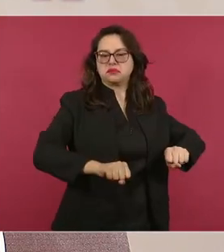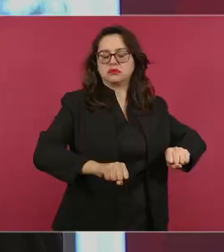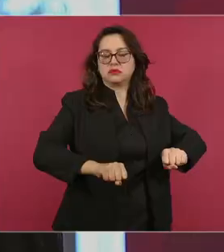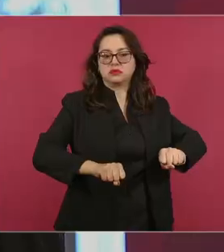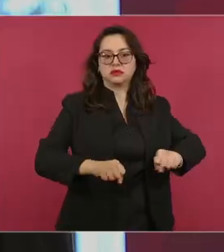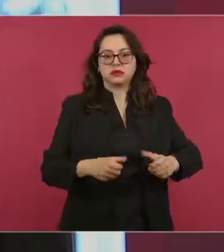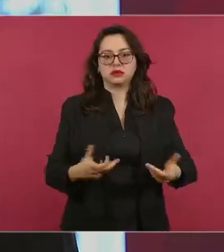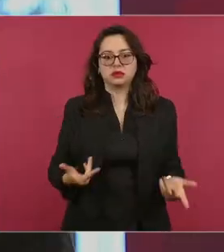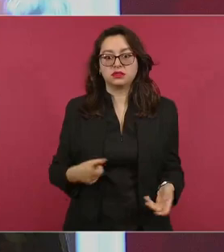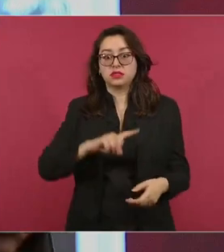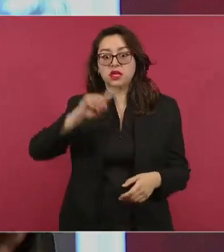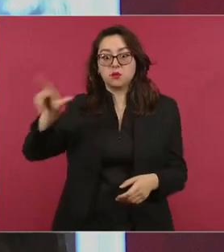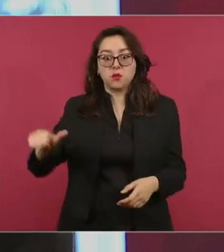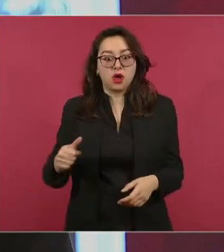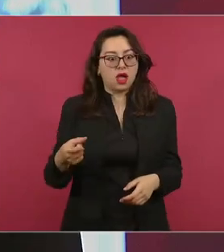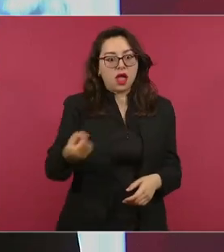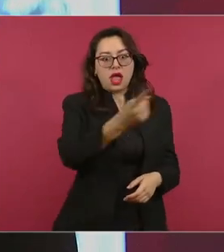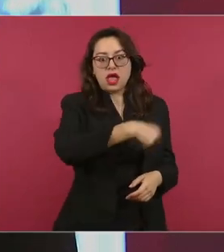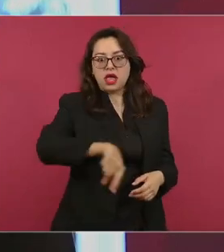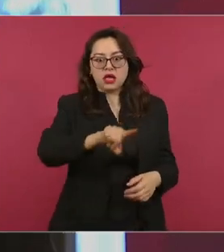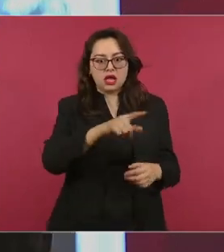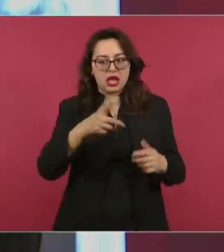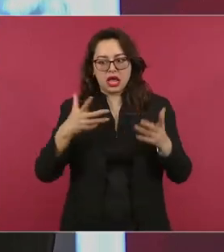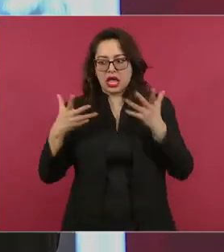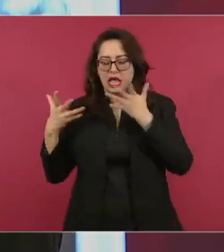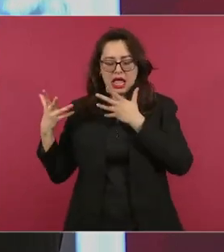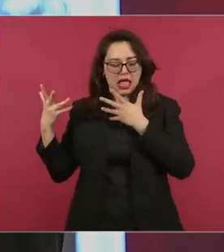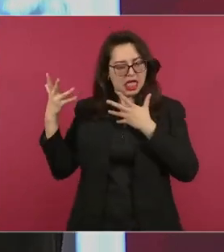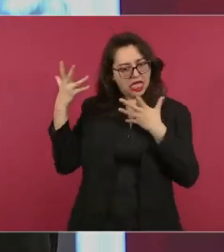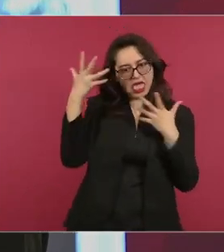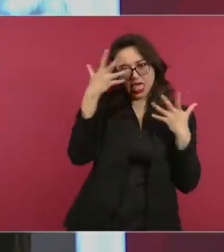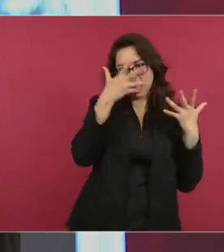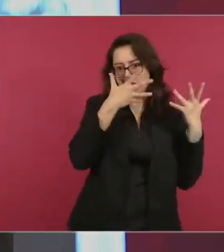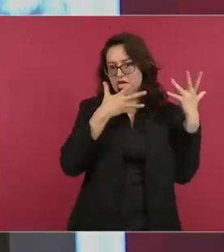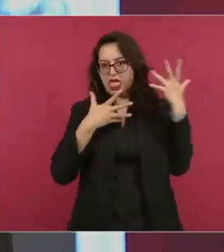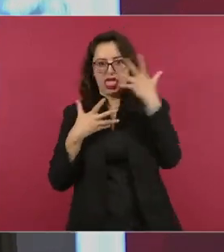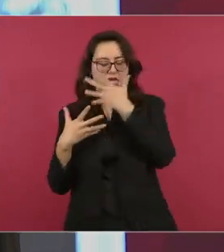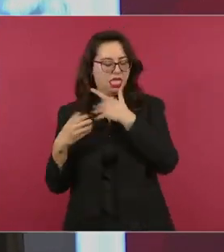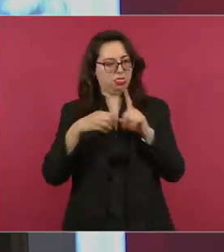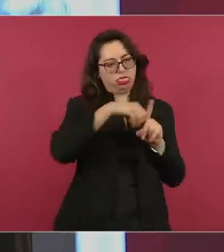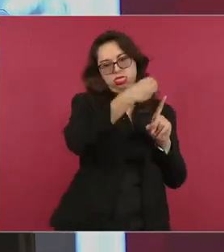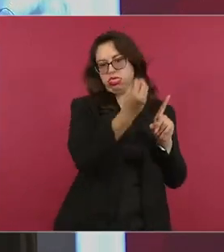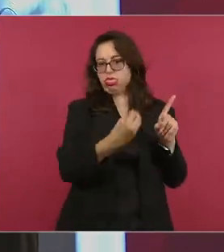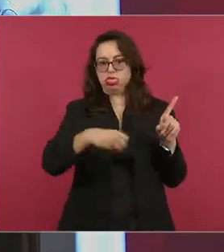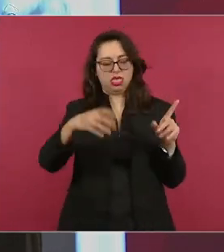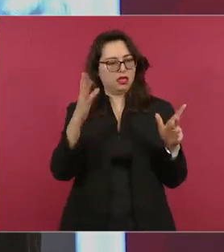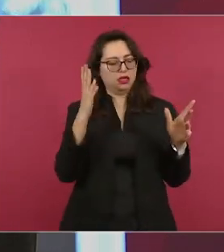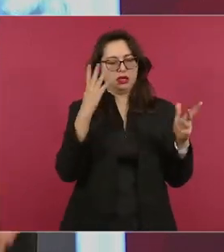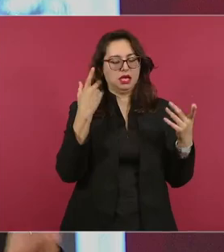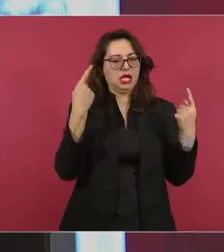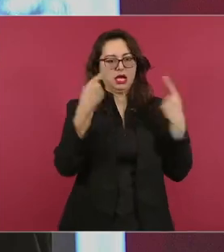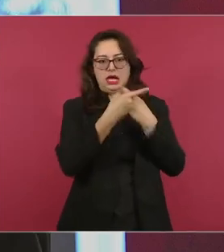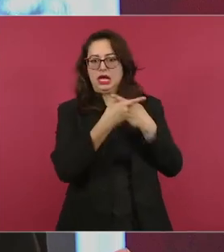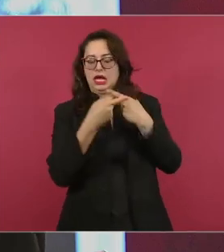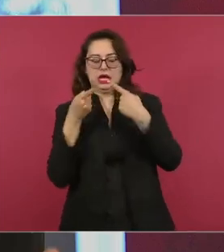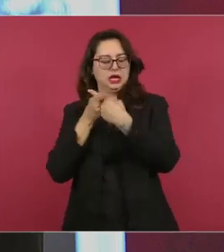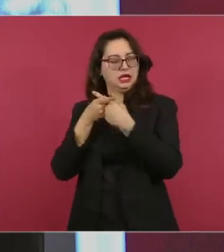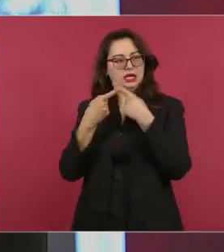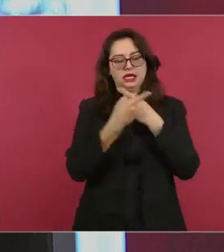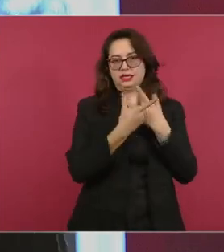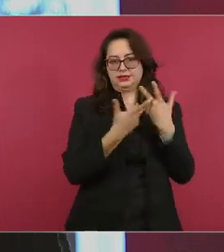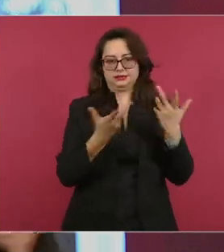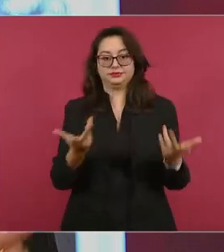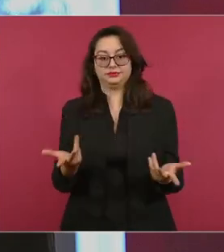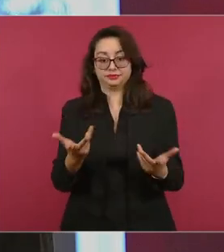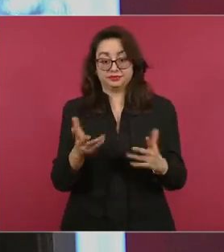se hizo bolas y como dicen una cosa, dicen otra. Pero vamos con Reforma primero. El expresidente